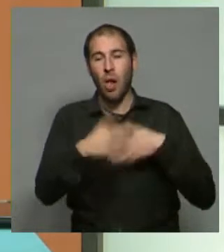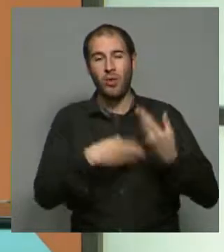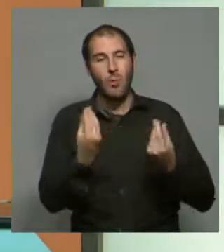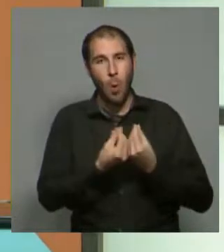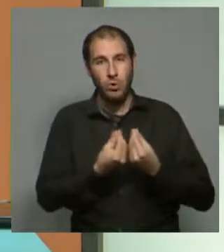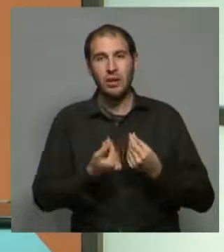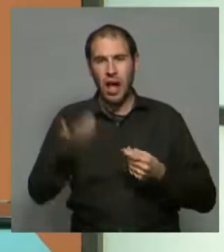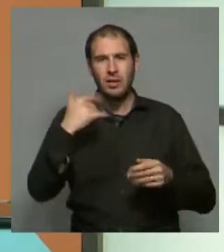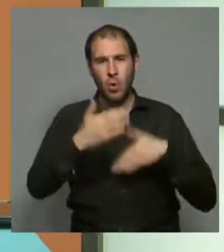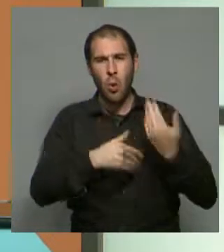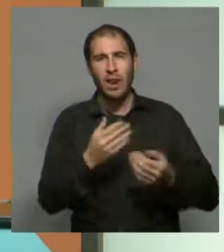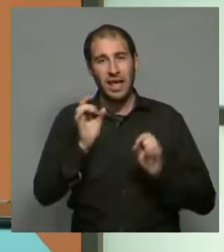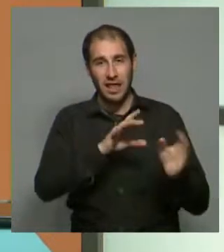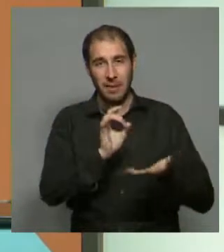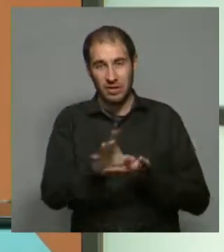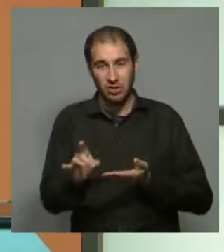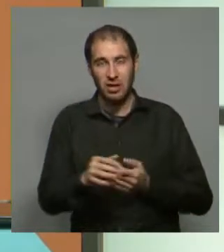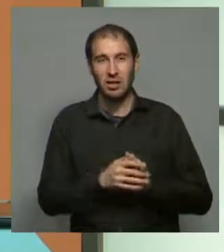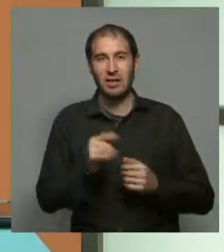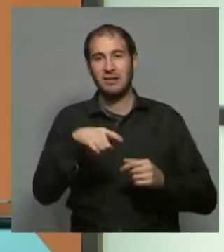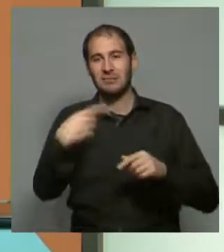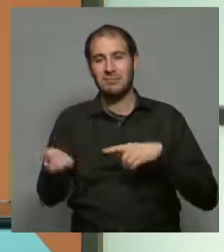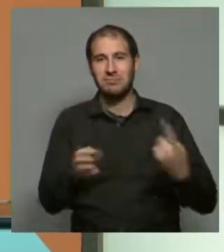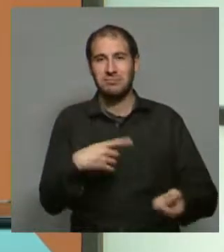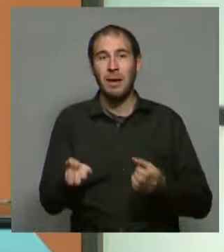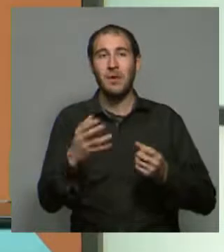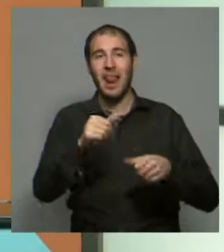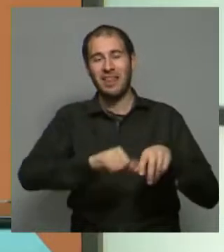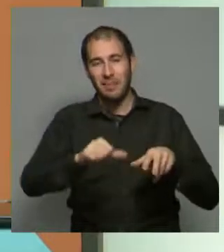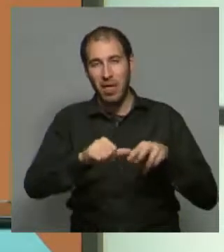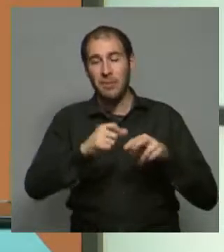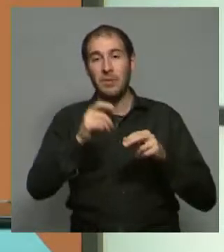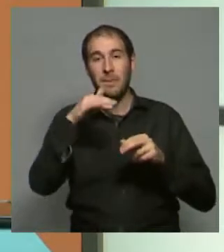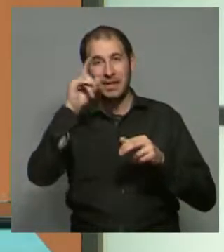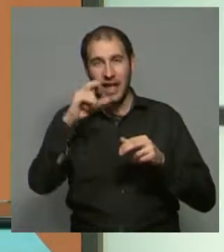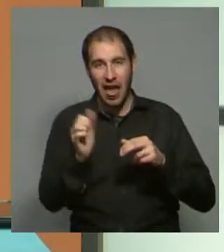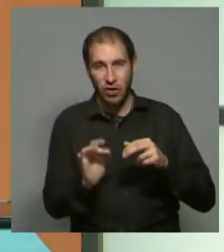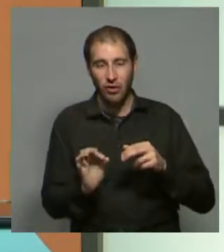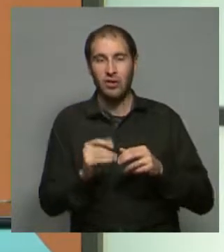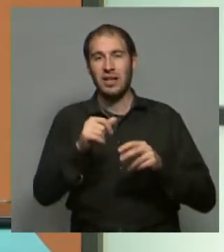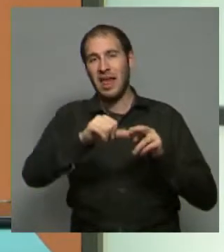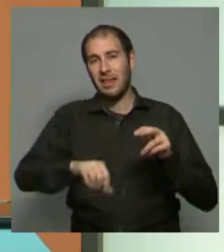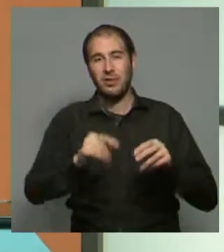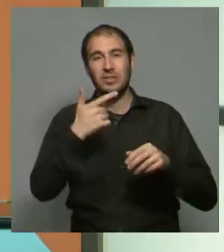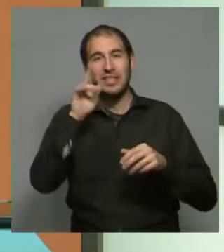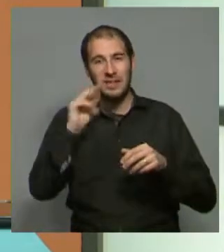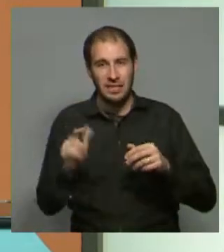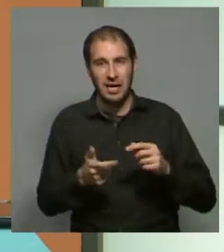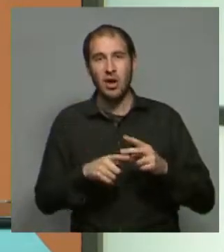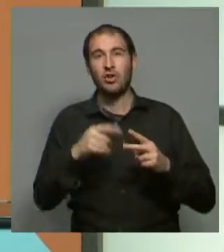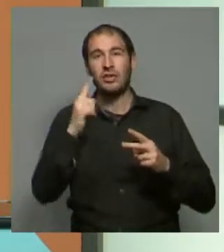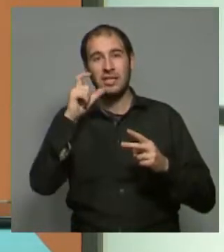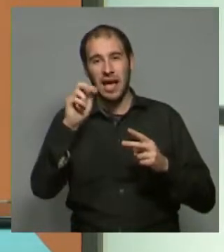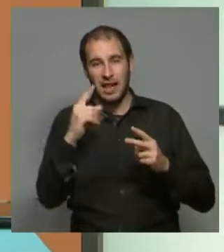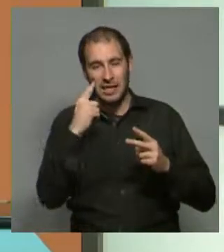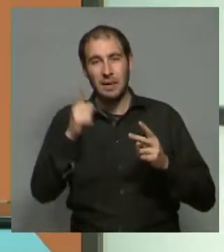que han tenido minutos en las eliminatorias se fueron cayendo por lesiones, como es el caso de Gabriel Mercado, que está seleccionado en el Sevilla. También Mauro Icardi